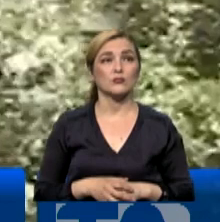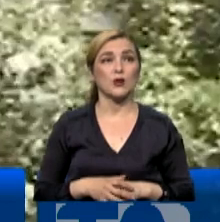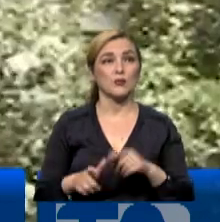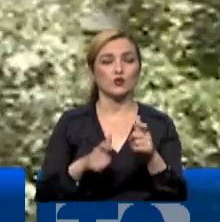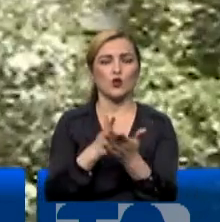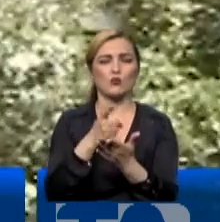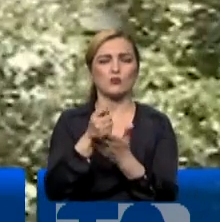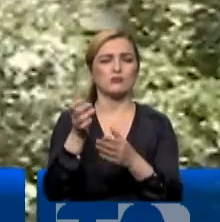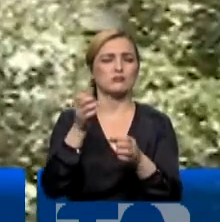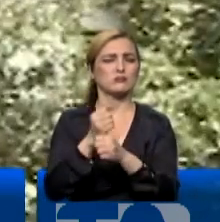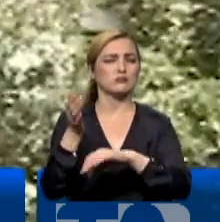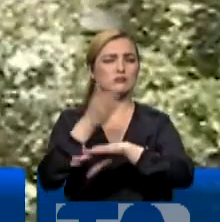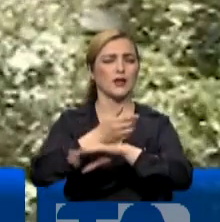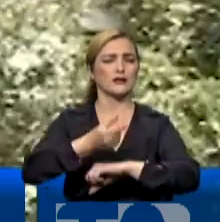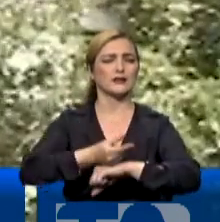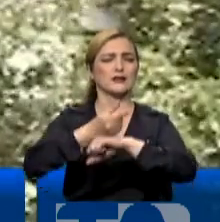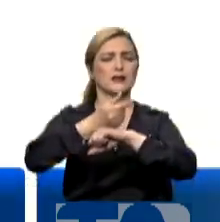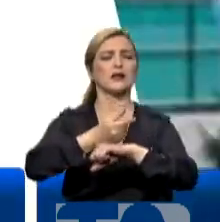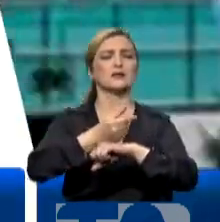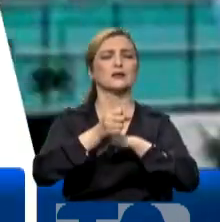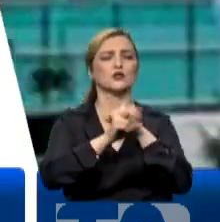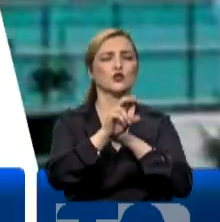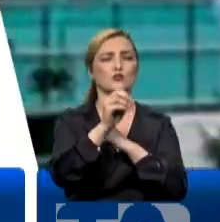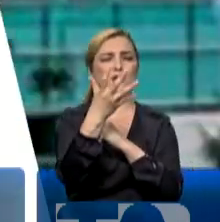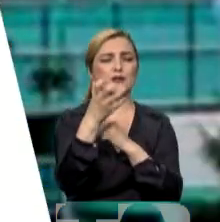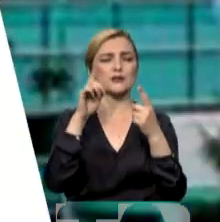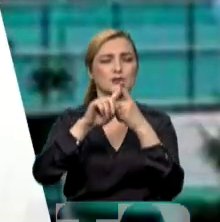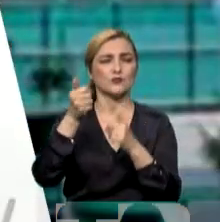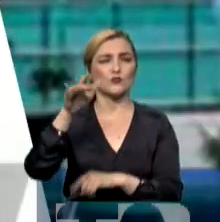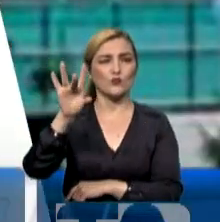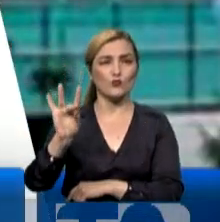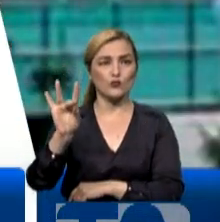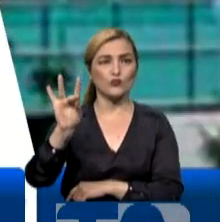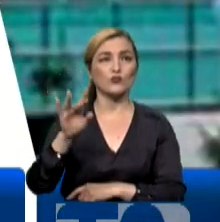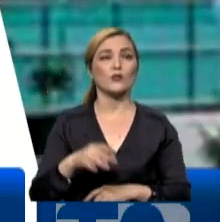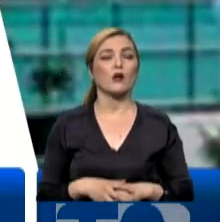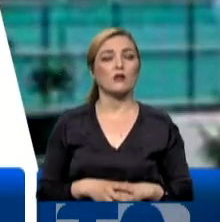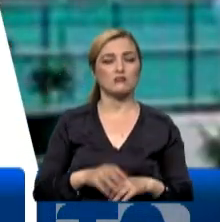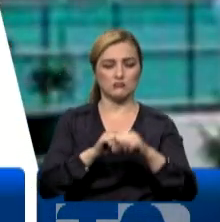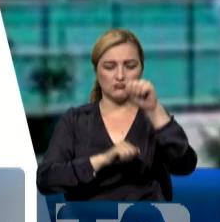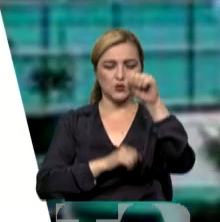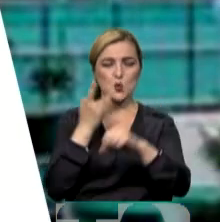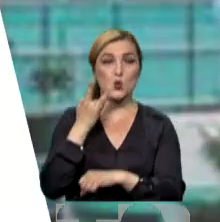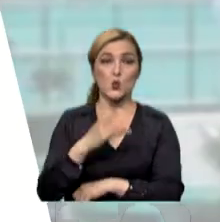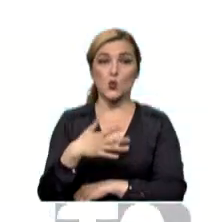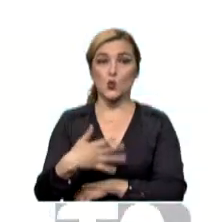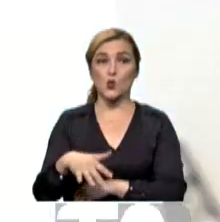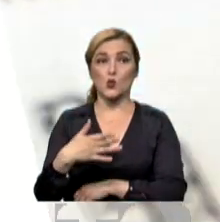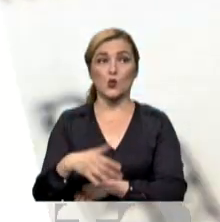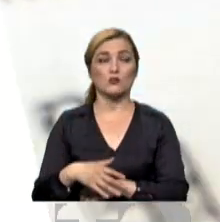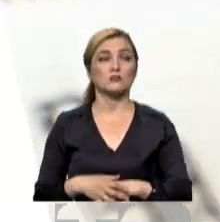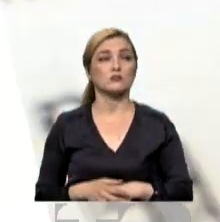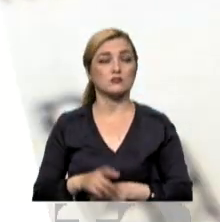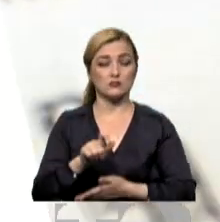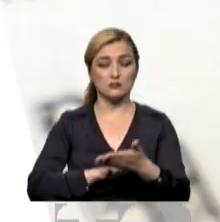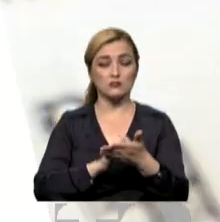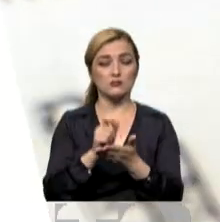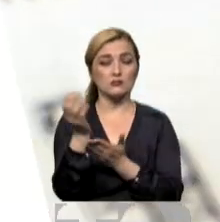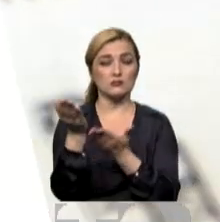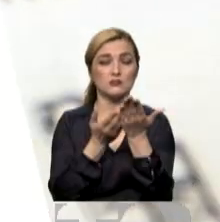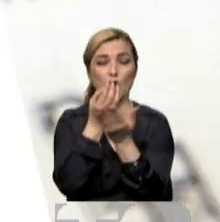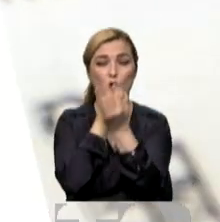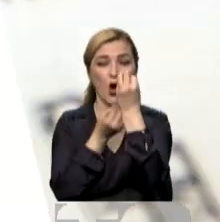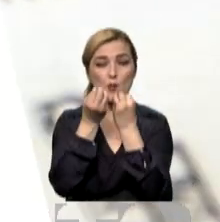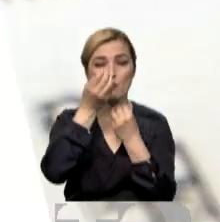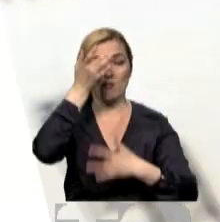realizadas por los gerentes entre el periodo 2015 y 2018 y encontró irregularidades se contrató servicios de alimentación